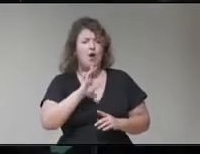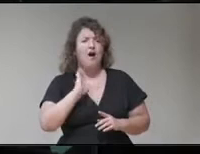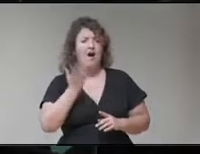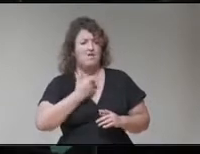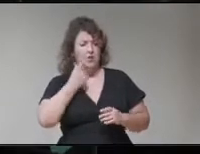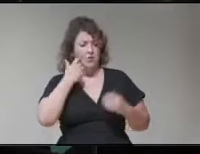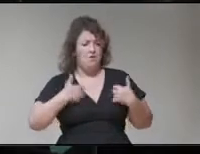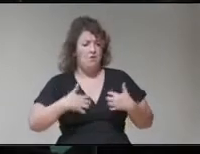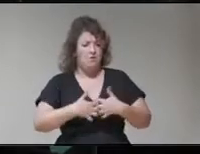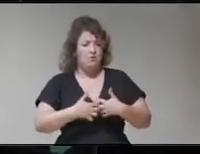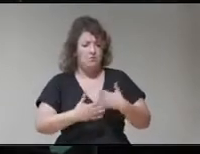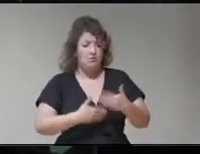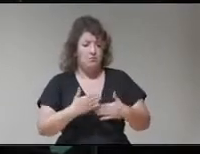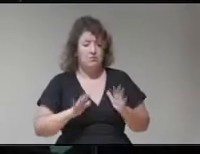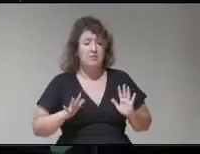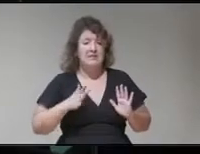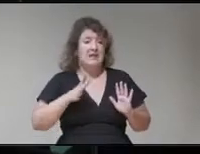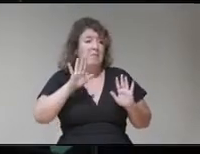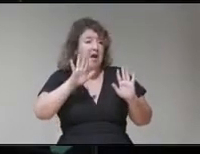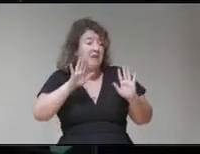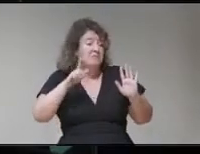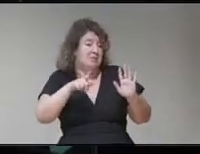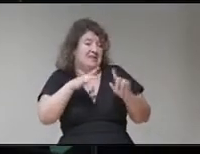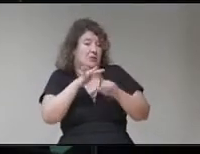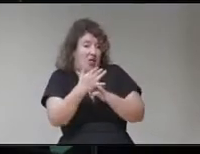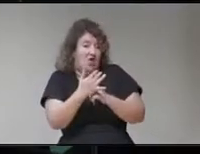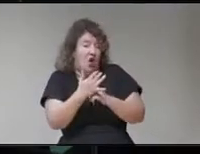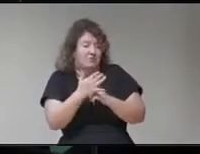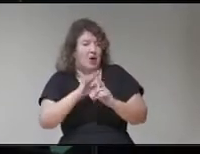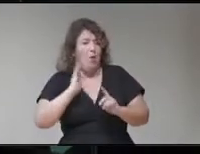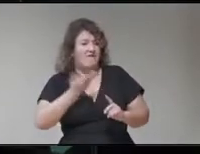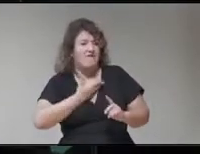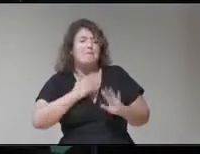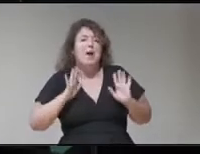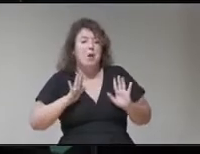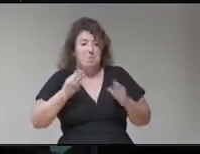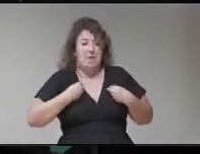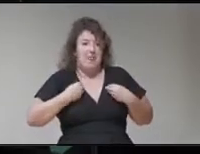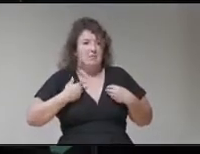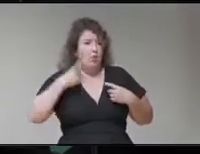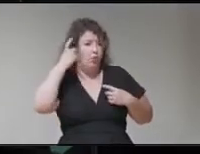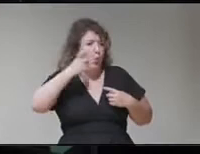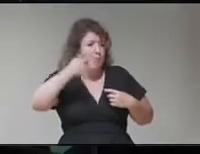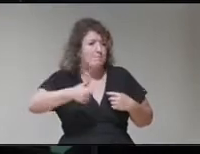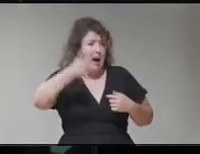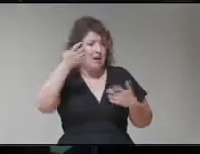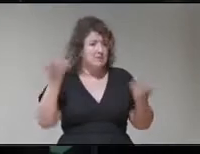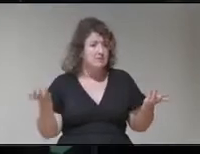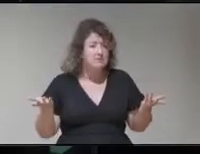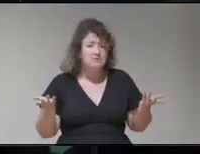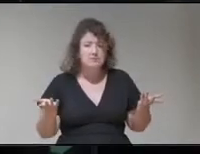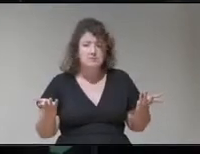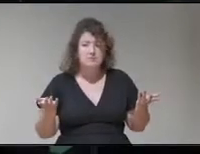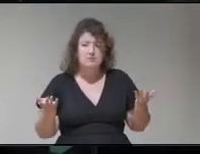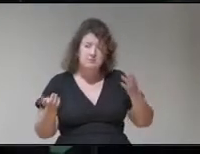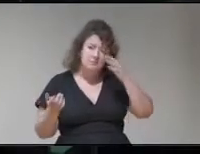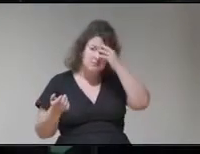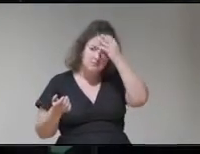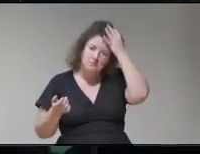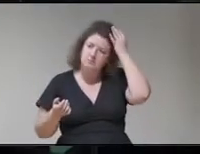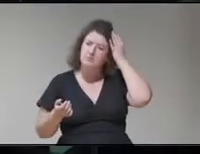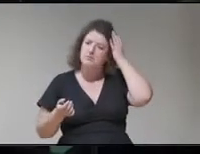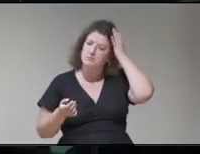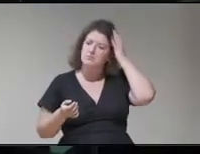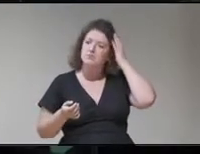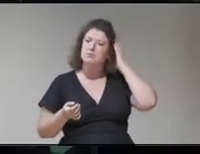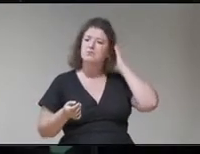porque a pesar de todo eso somos más longevos? Vamos a ver, la primera era... En cuanto a lo largo de la vida, con